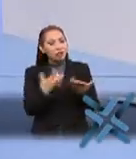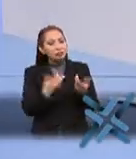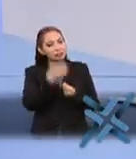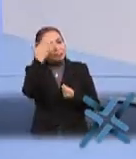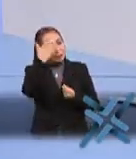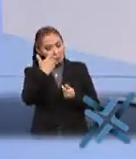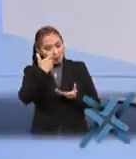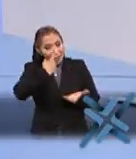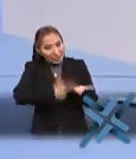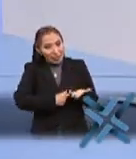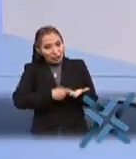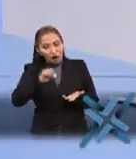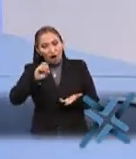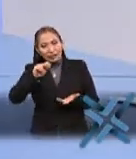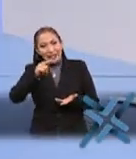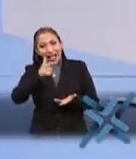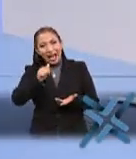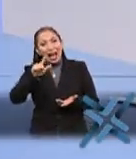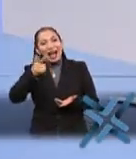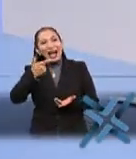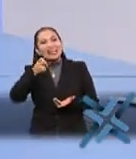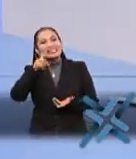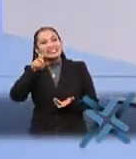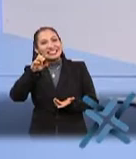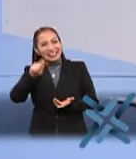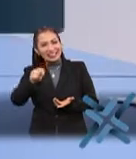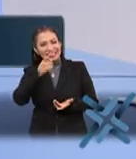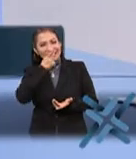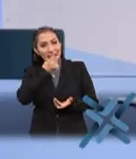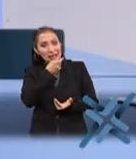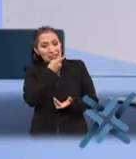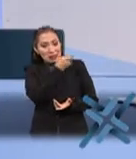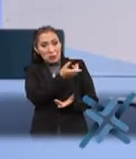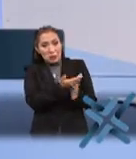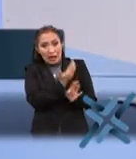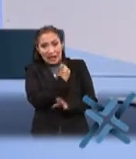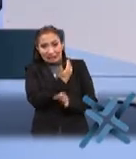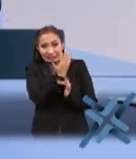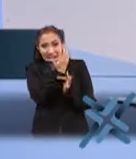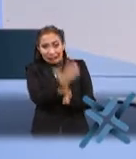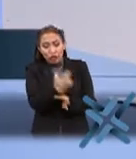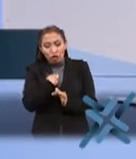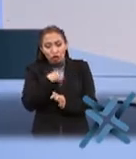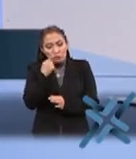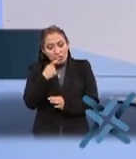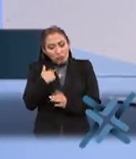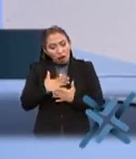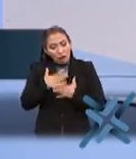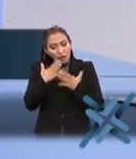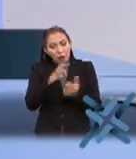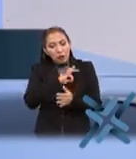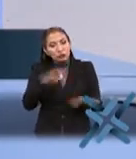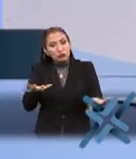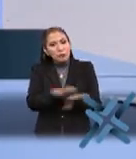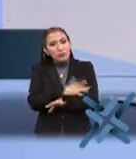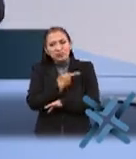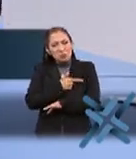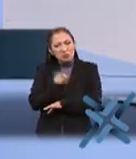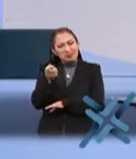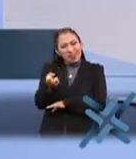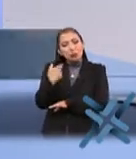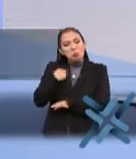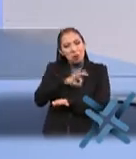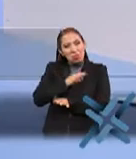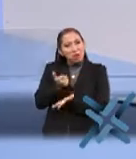que sabemos, lo decía Ortega y Gasset, y en la medida en que tengamos más conocimiento de nosotros mismos, podremos modificar las cosas que no nos gustan